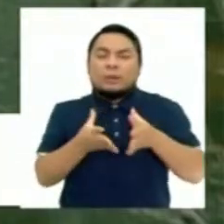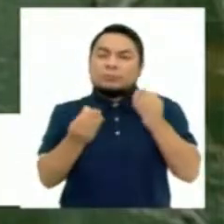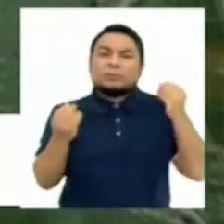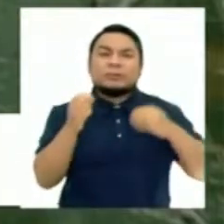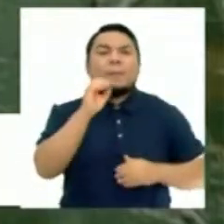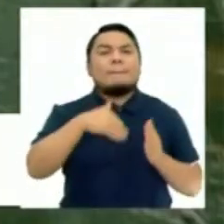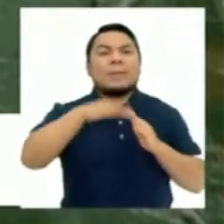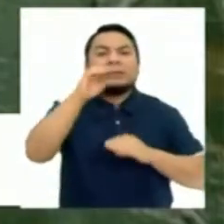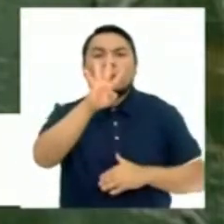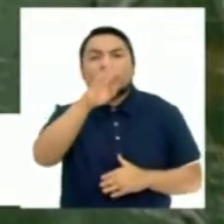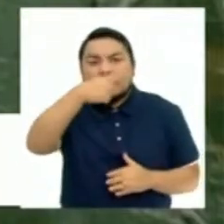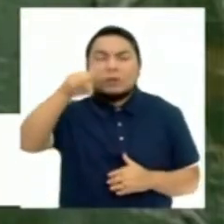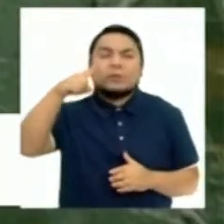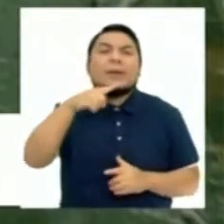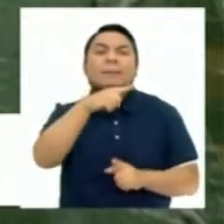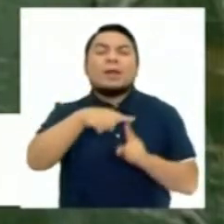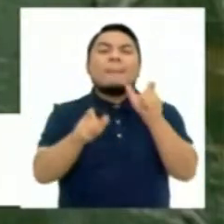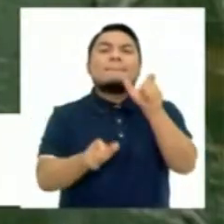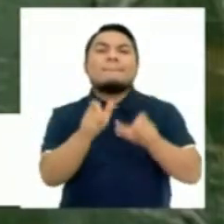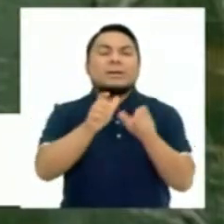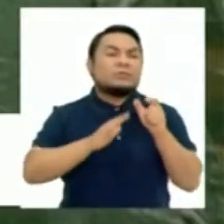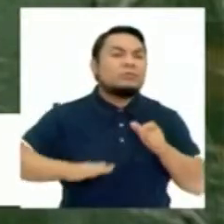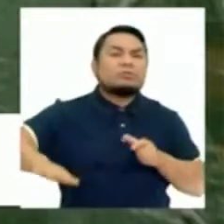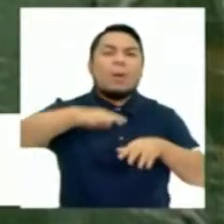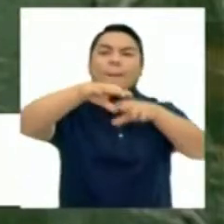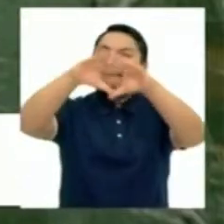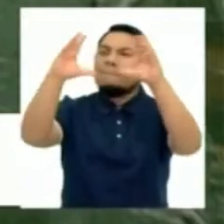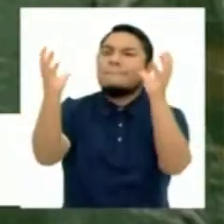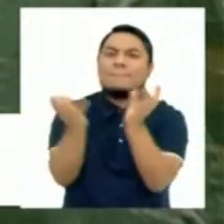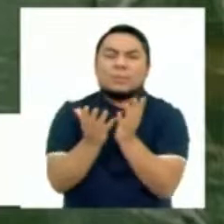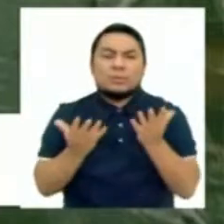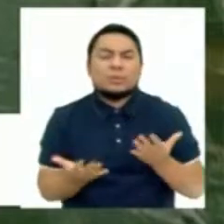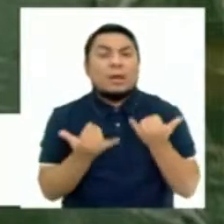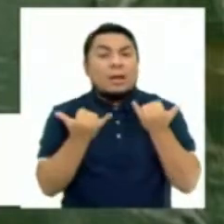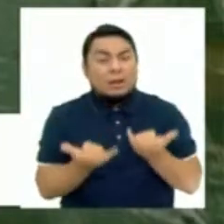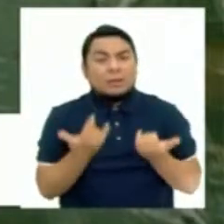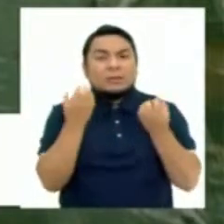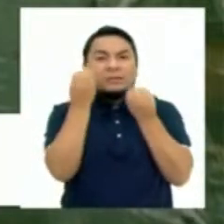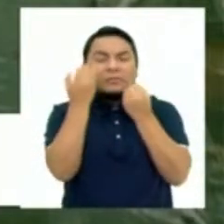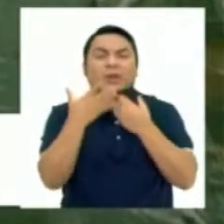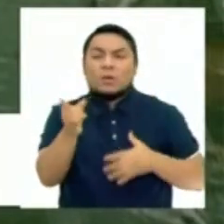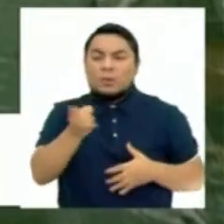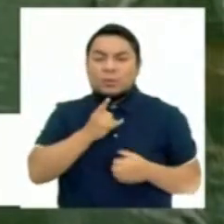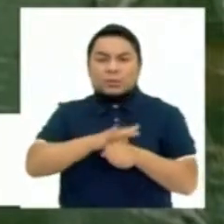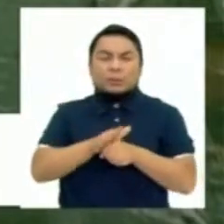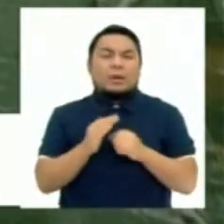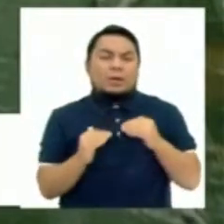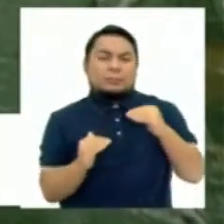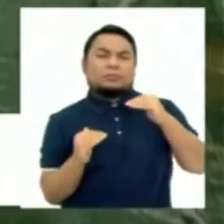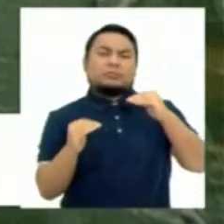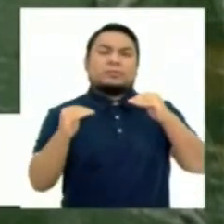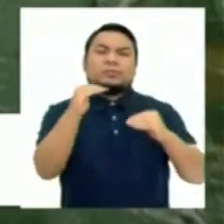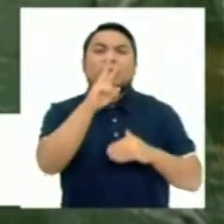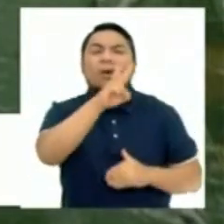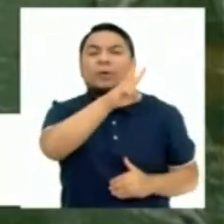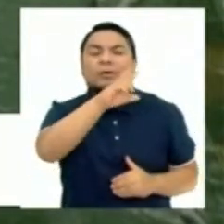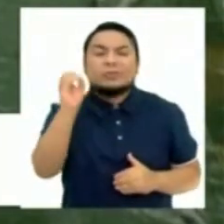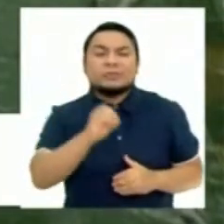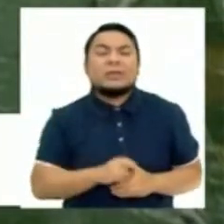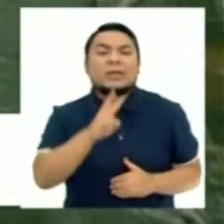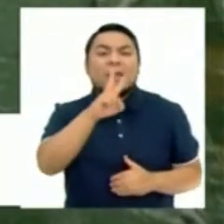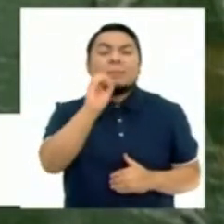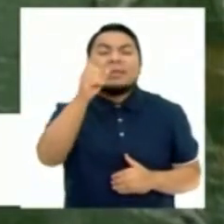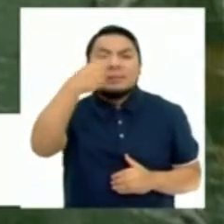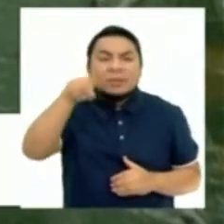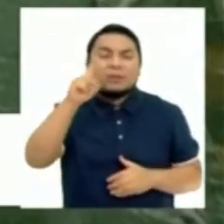de 4,5 millones de hermanos en todo el mundo. La cifra de contagiados superó los